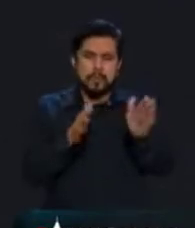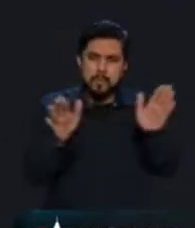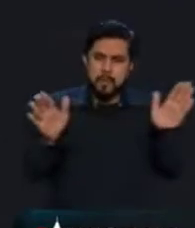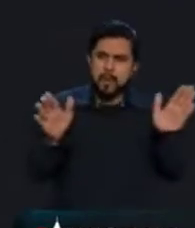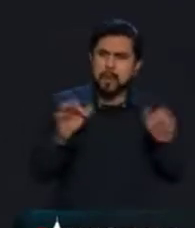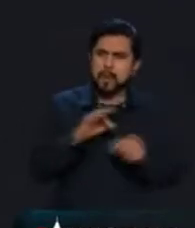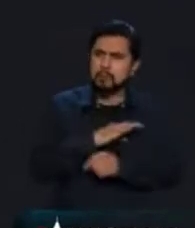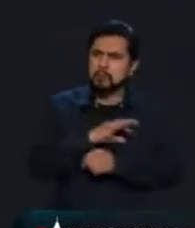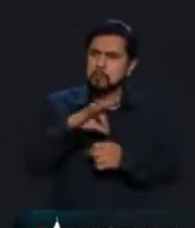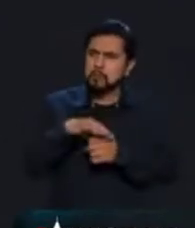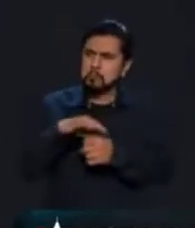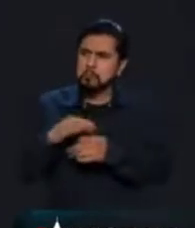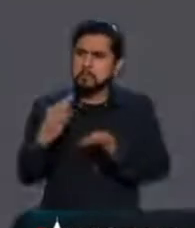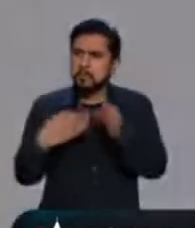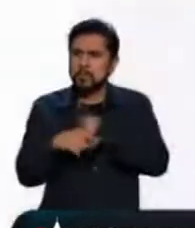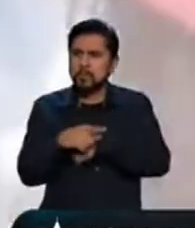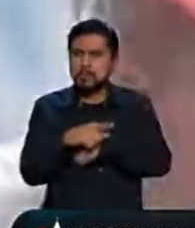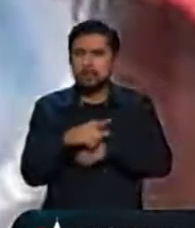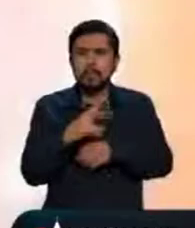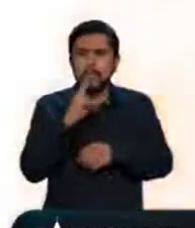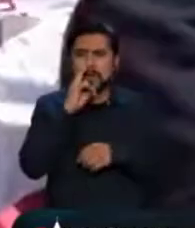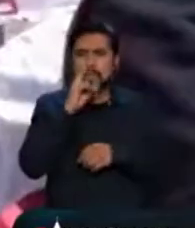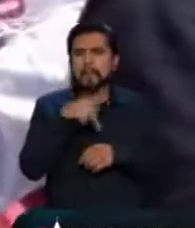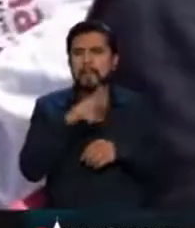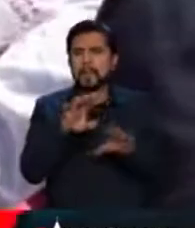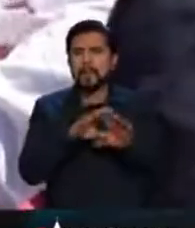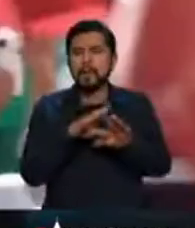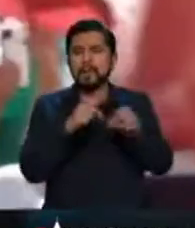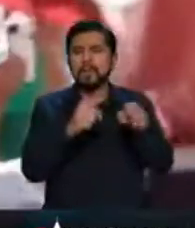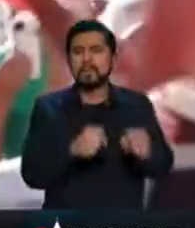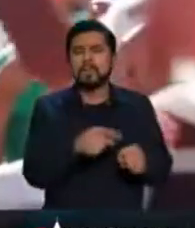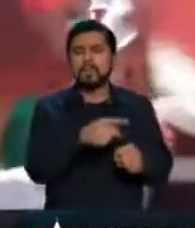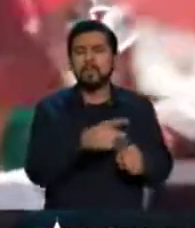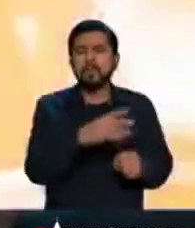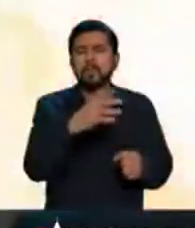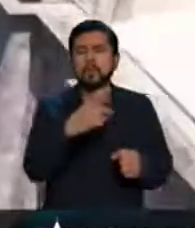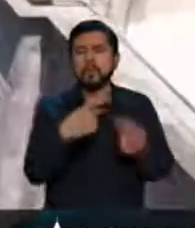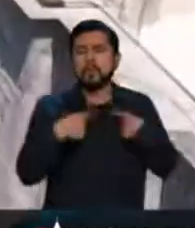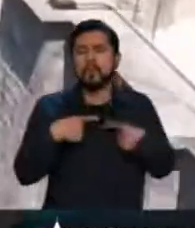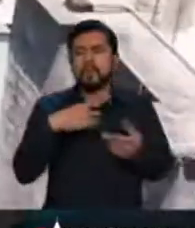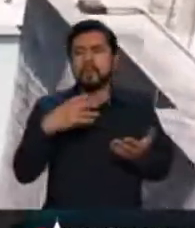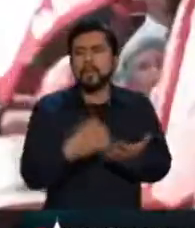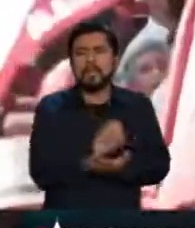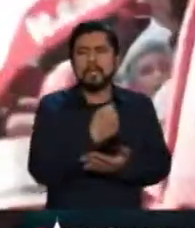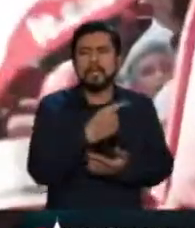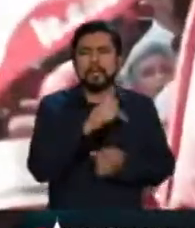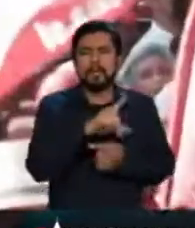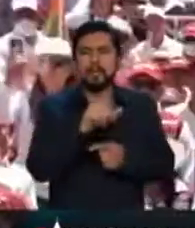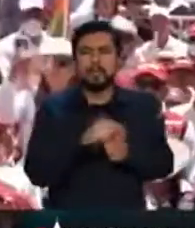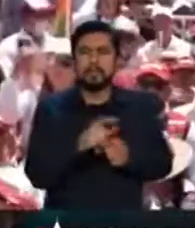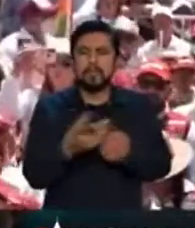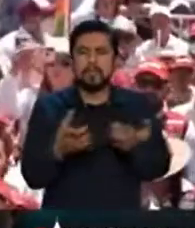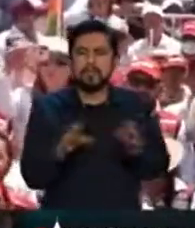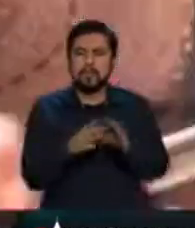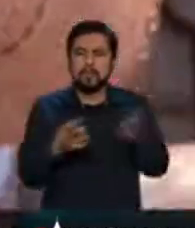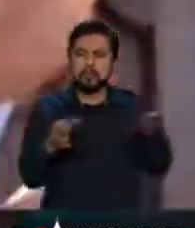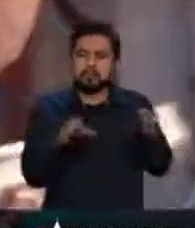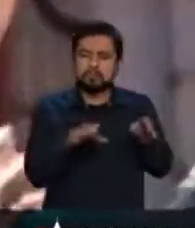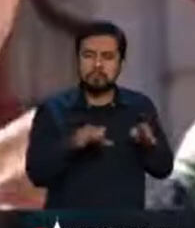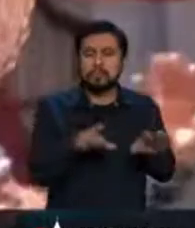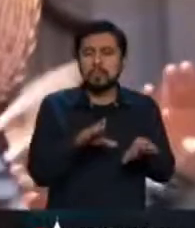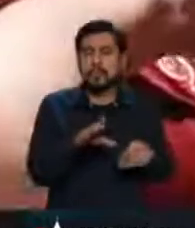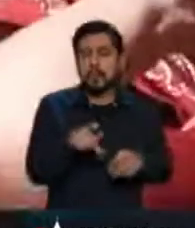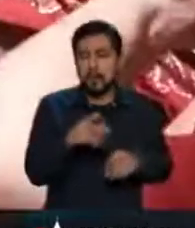una elección donde hay un claro ganador, la tendencia normal es a que se cierre un poco esa tendencia. Y aquí fue un poco al